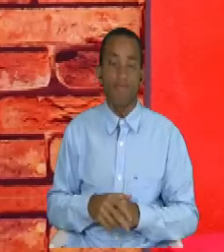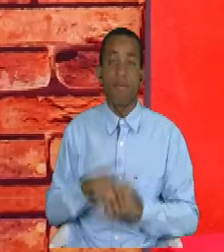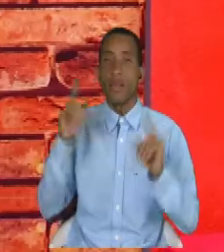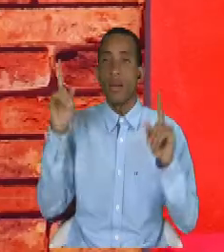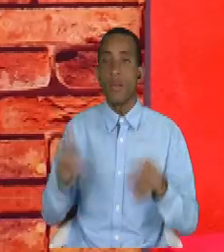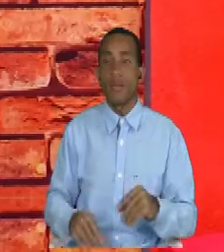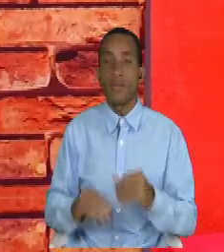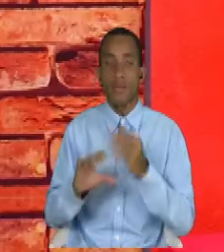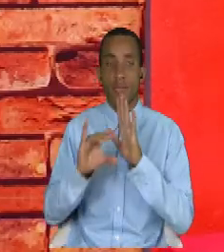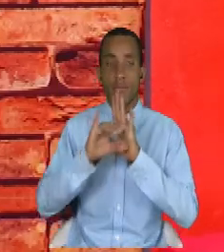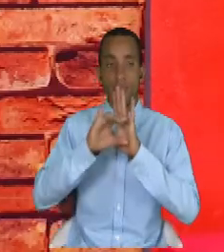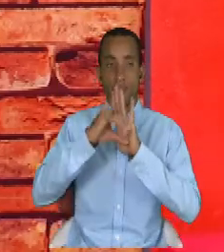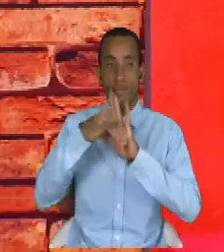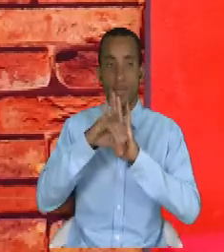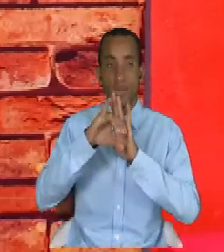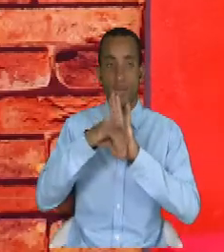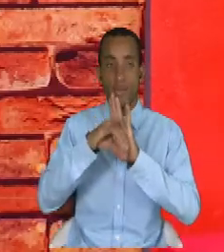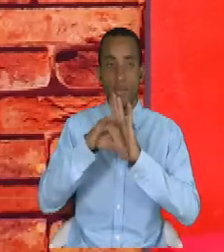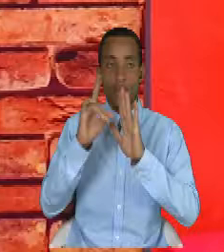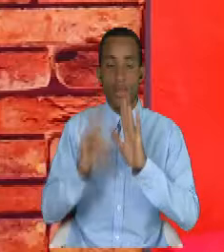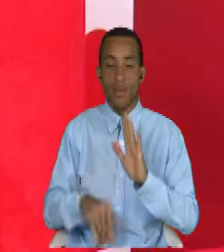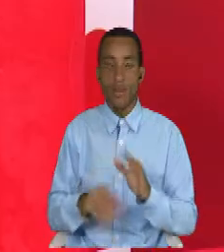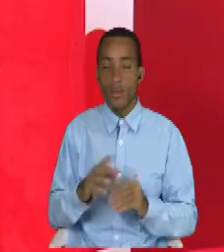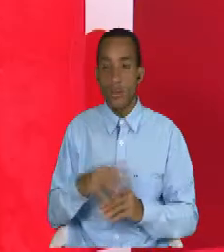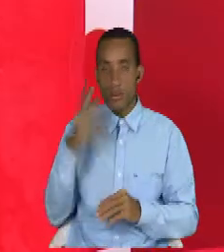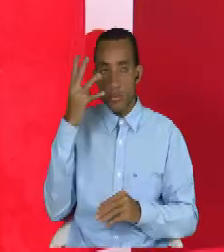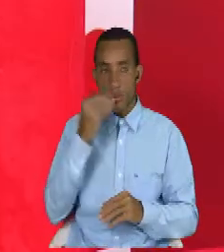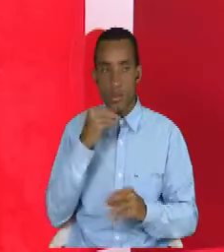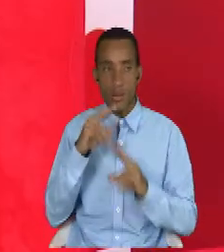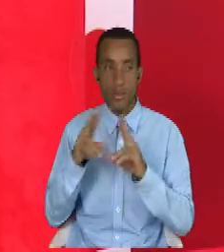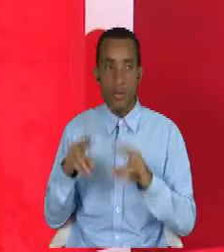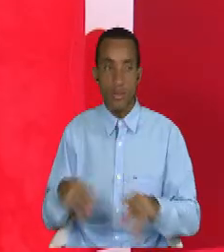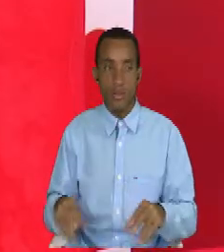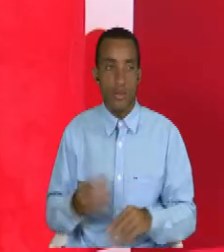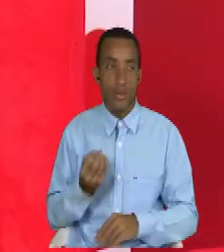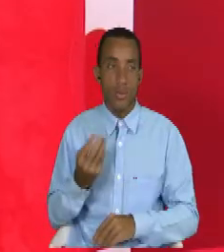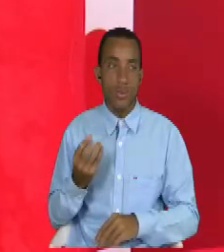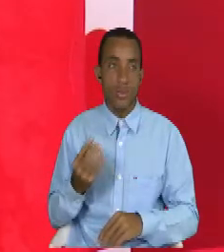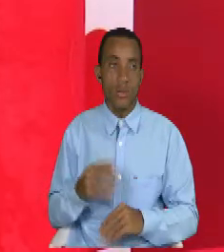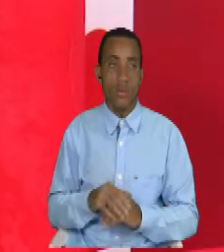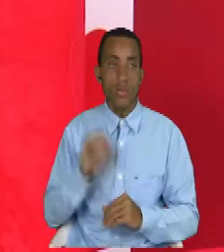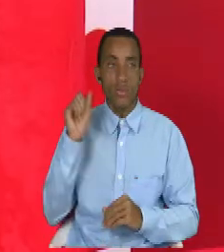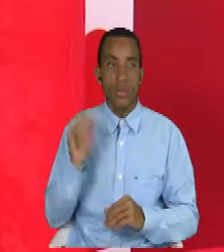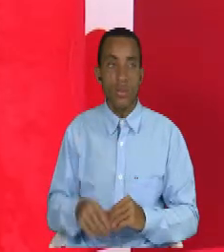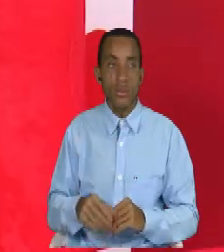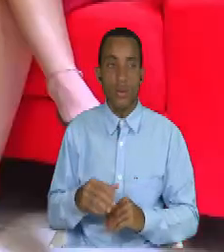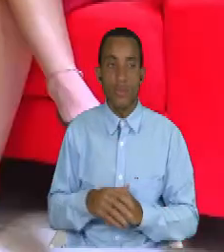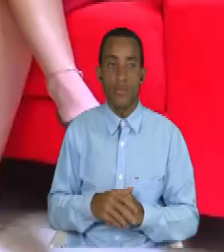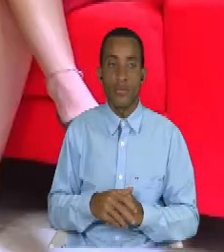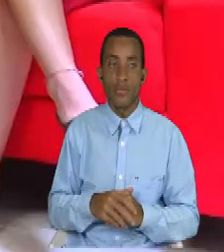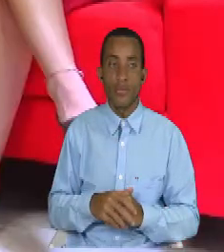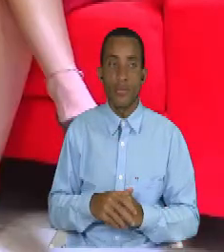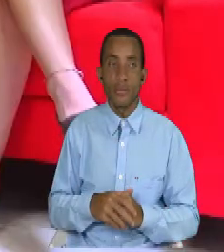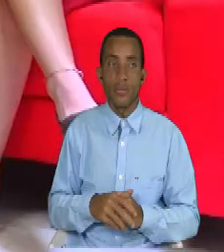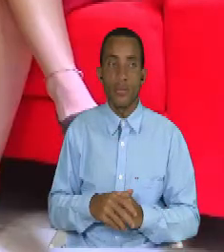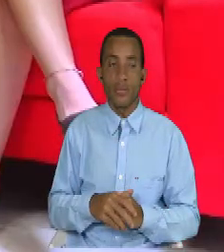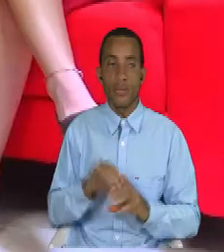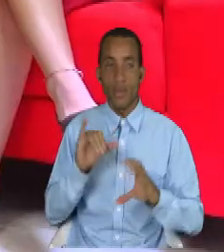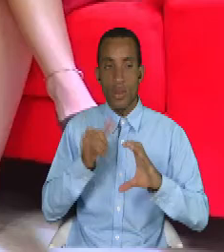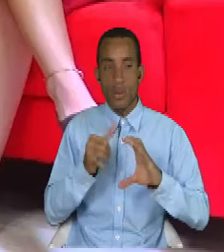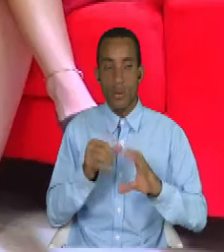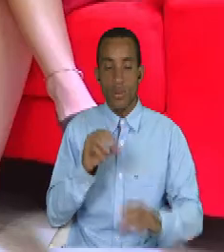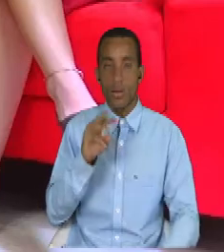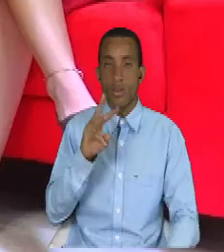instagram como belleza online números de whatsapp sí claro también me pueden ubicar en el whatsapp 3